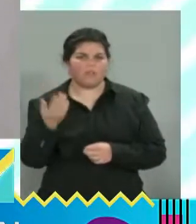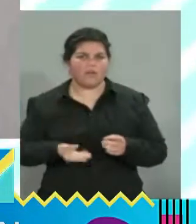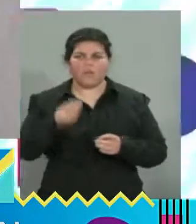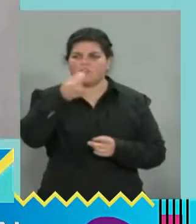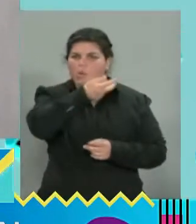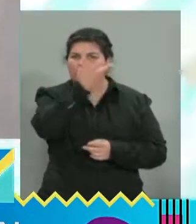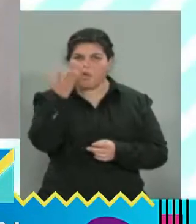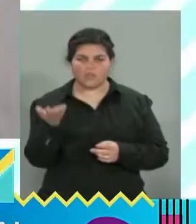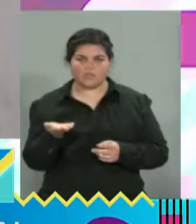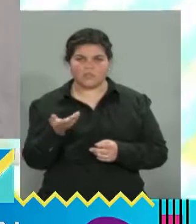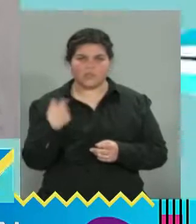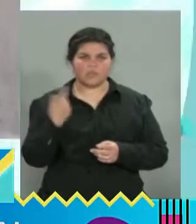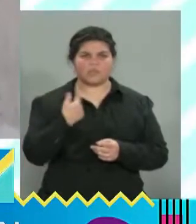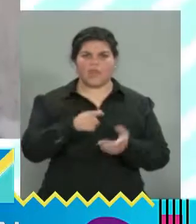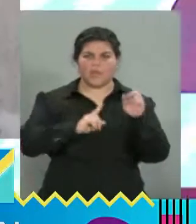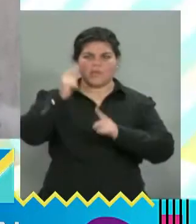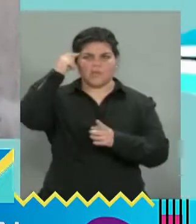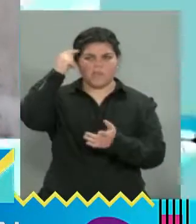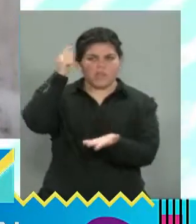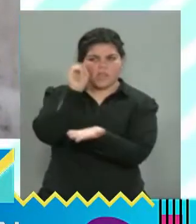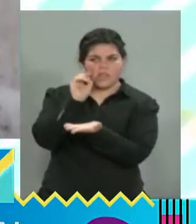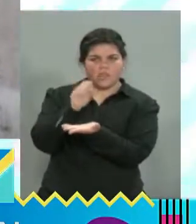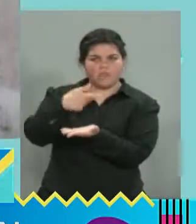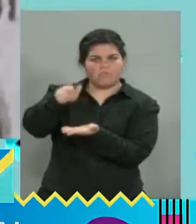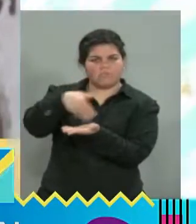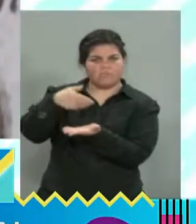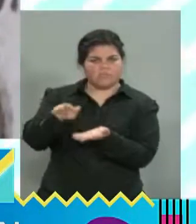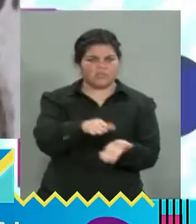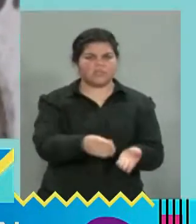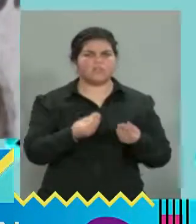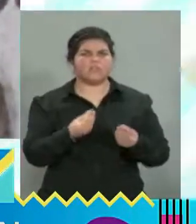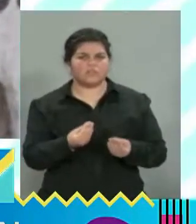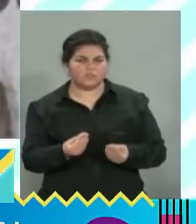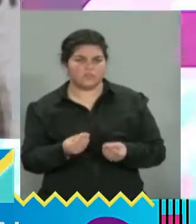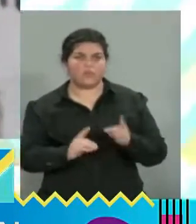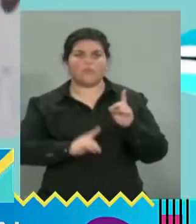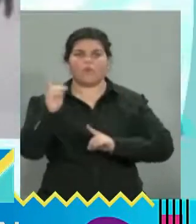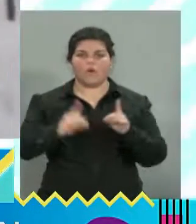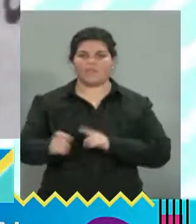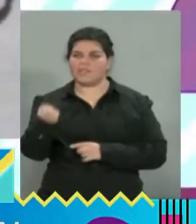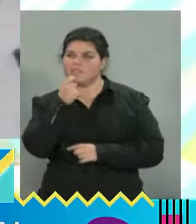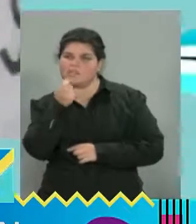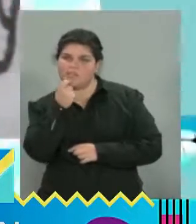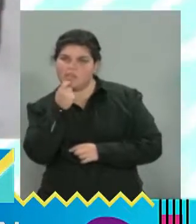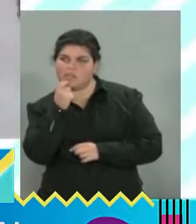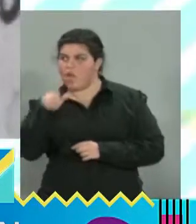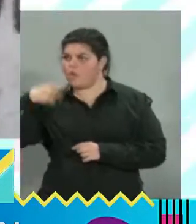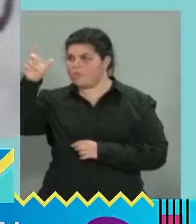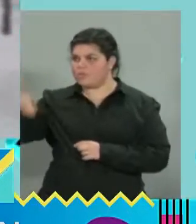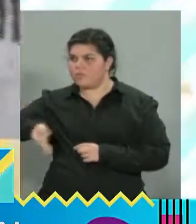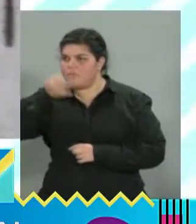discriminatorias sin que las pensemos, o que de alguna manera empezamos a reproducir ciertos tipos de chistes o ciertos tipos